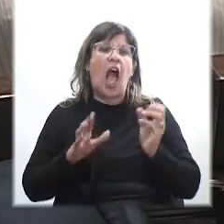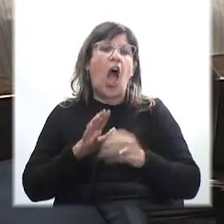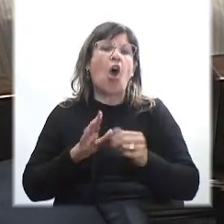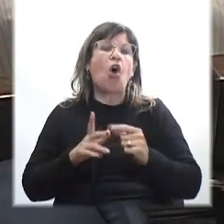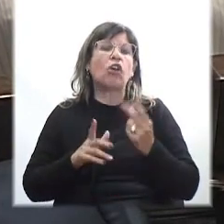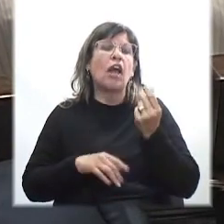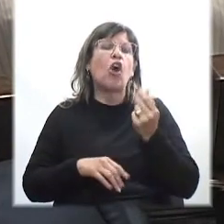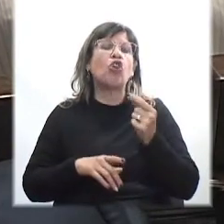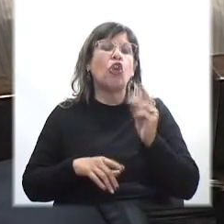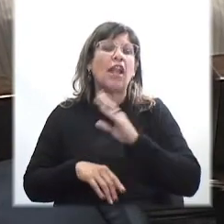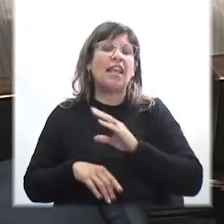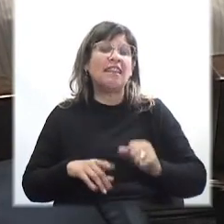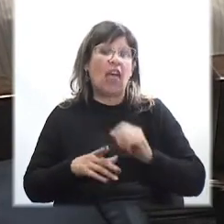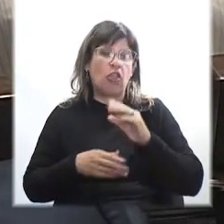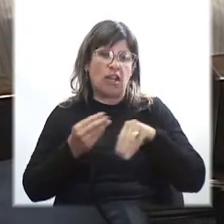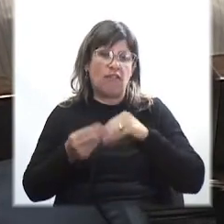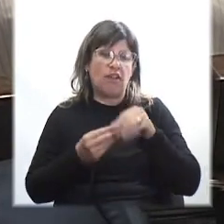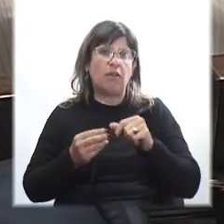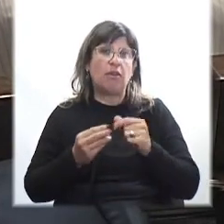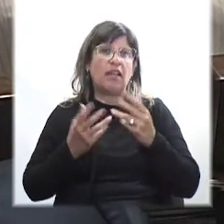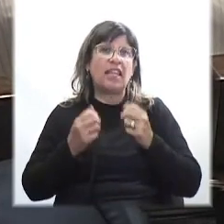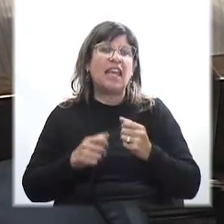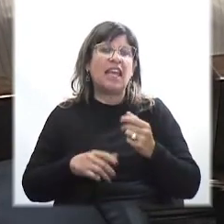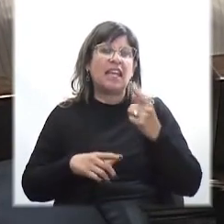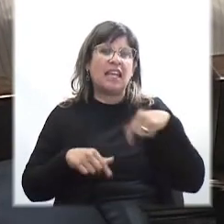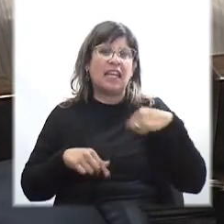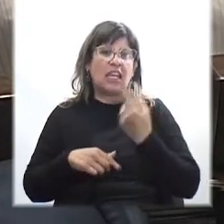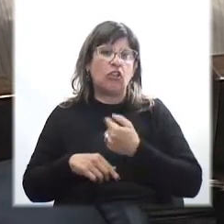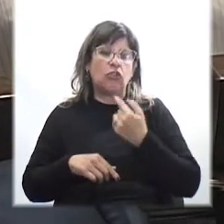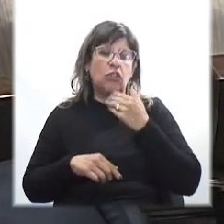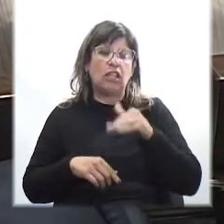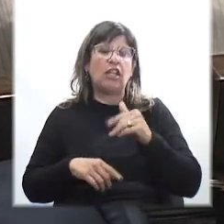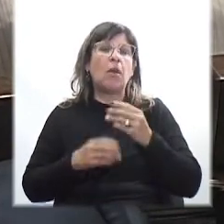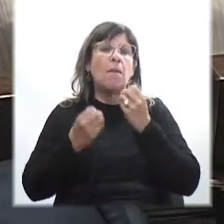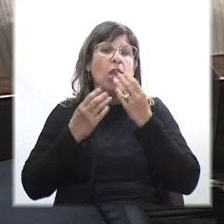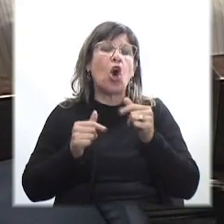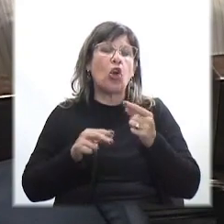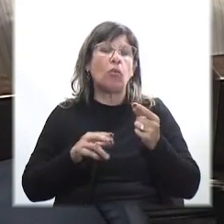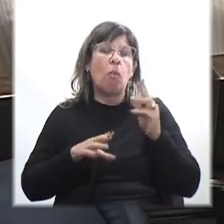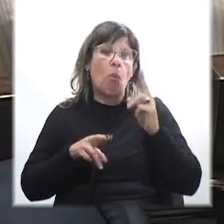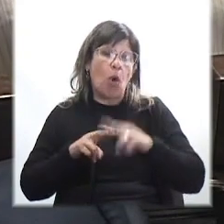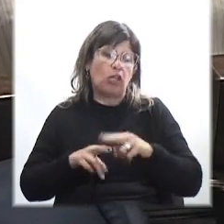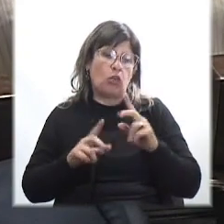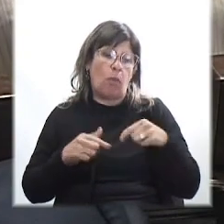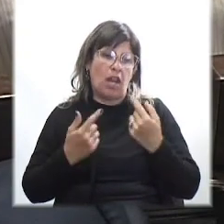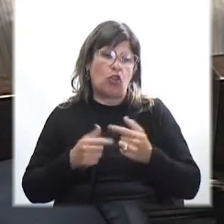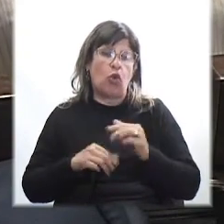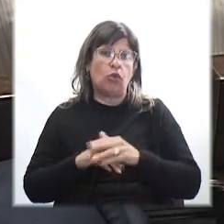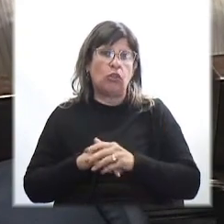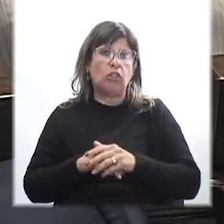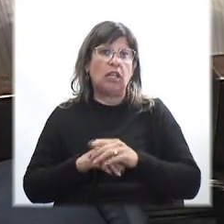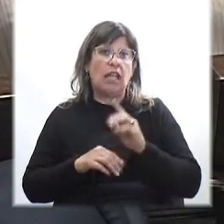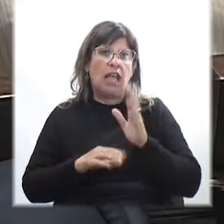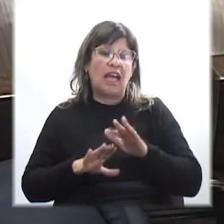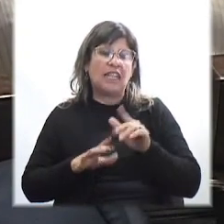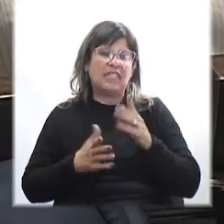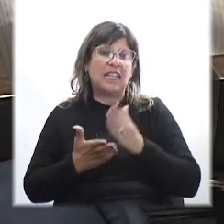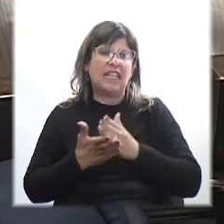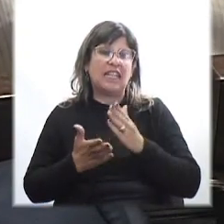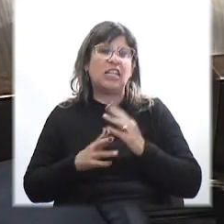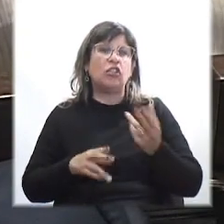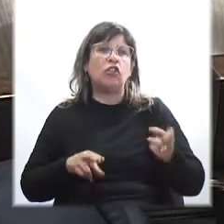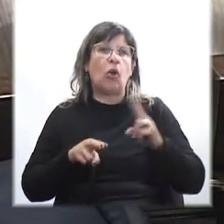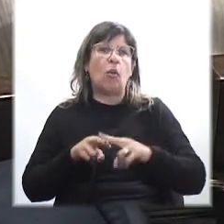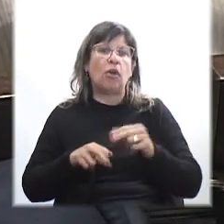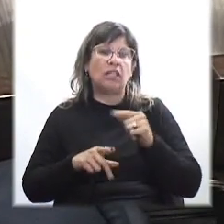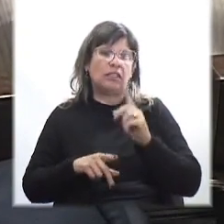sus familias. Quieren que entendamos que muertos son mejores para todos. Así el derecho a morir, señor presidente, se